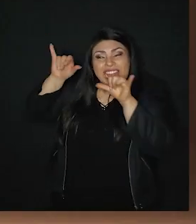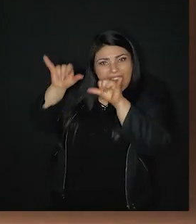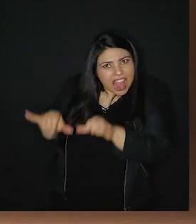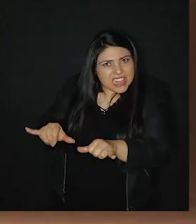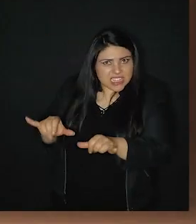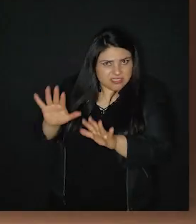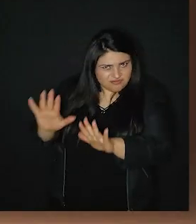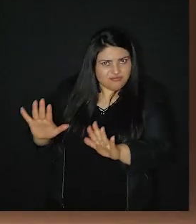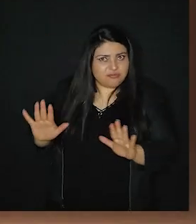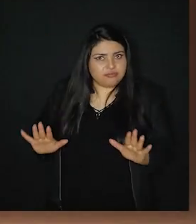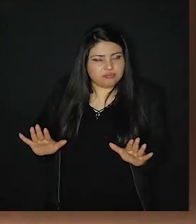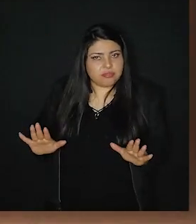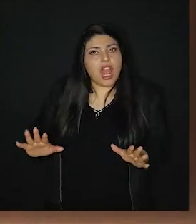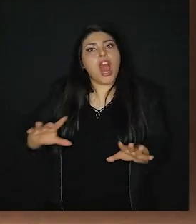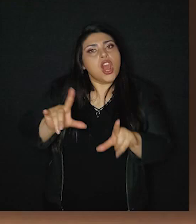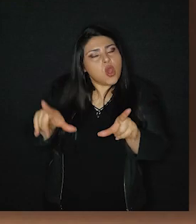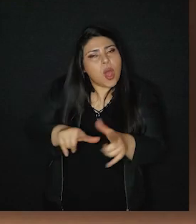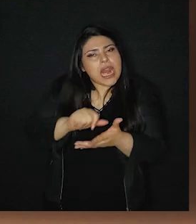ahí